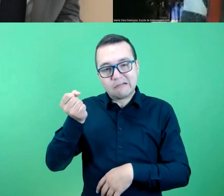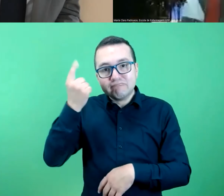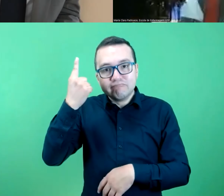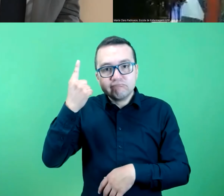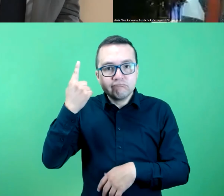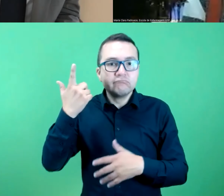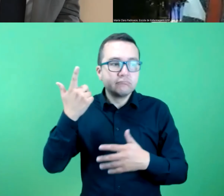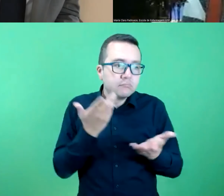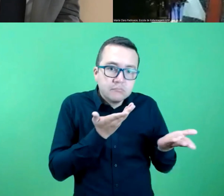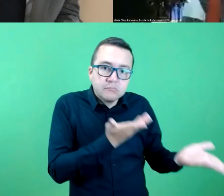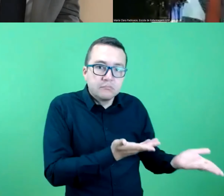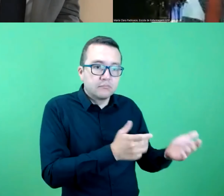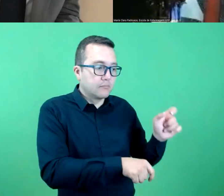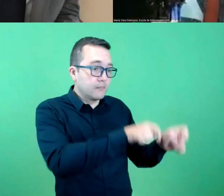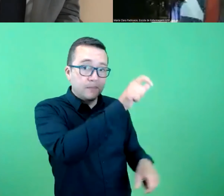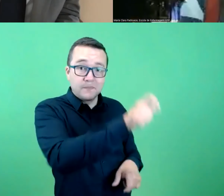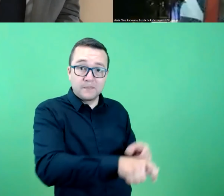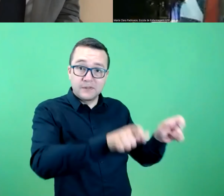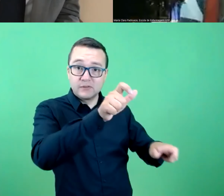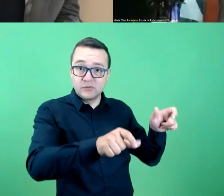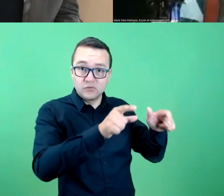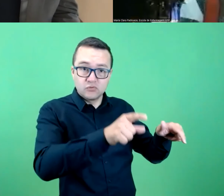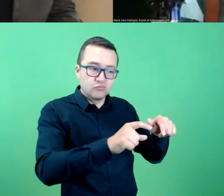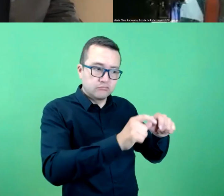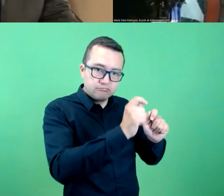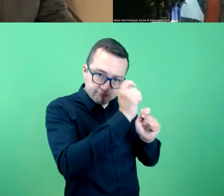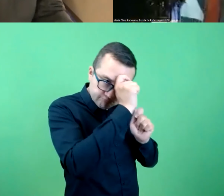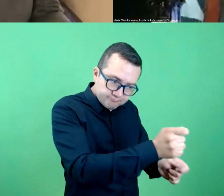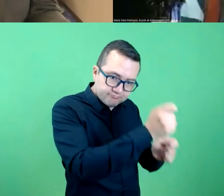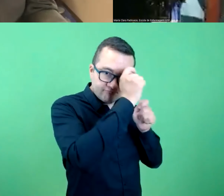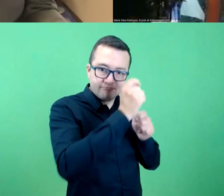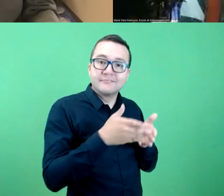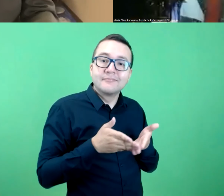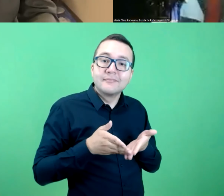respetada, por lo que debe ser parte del tratamiento